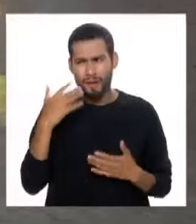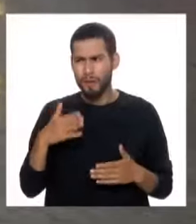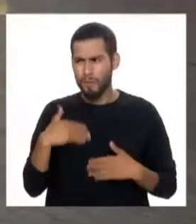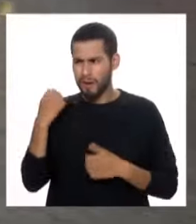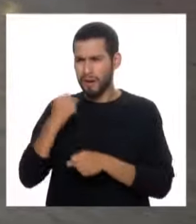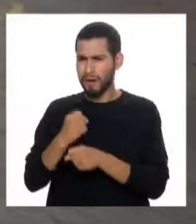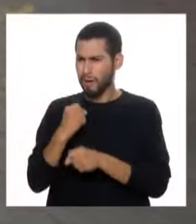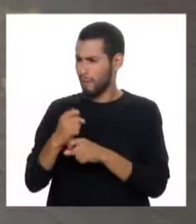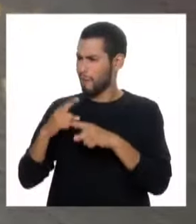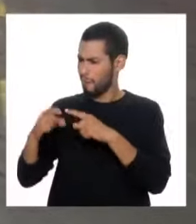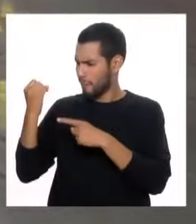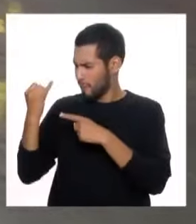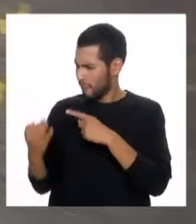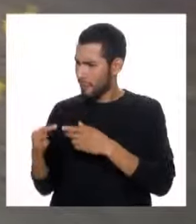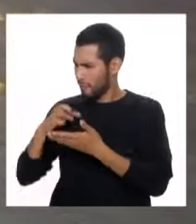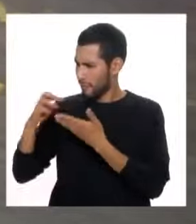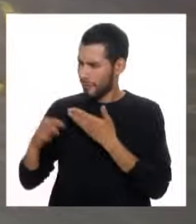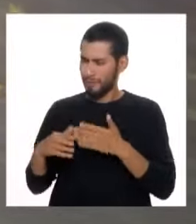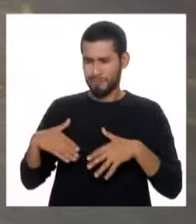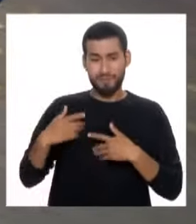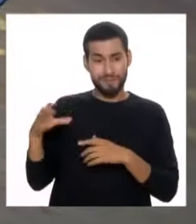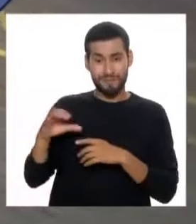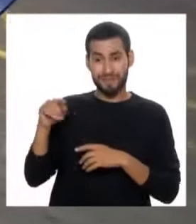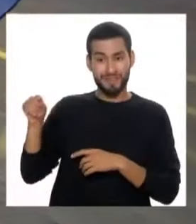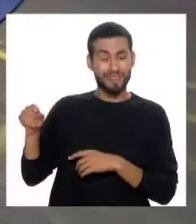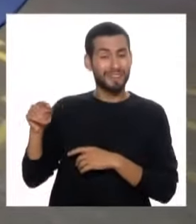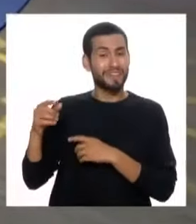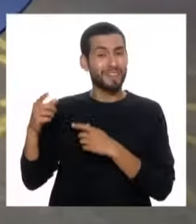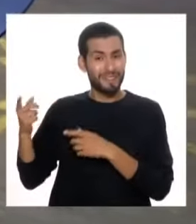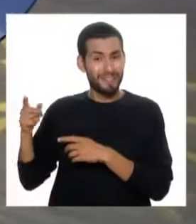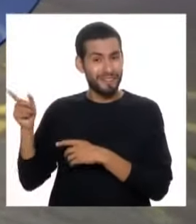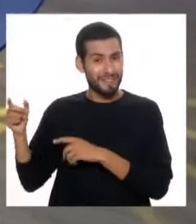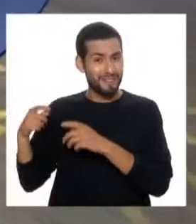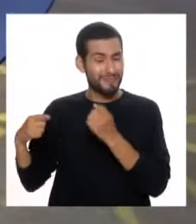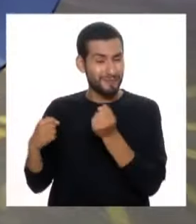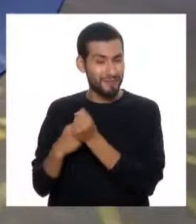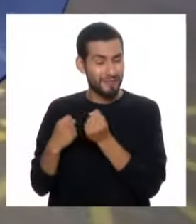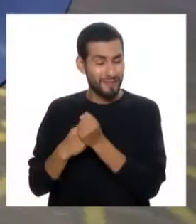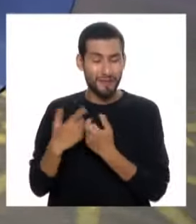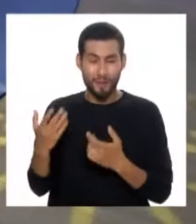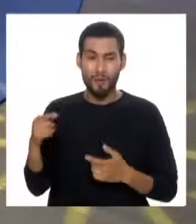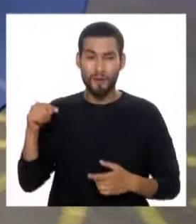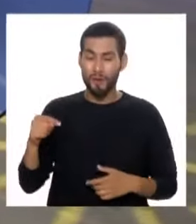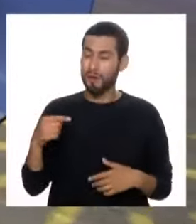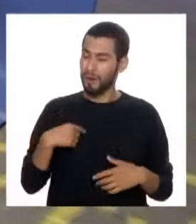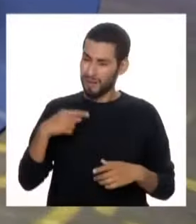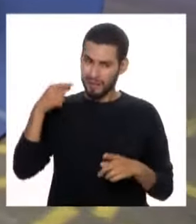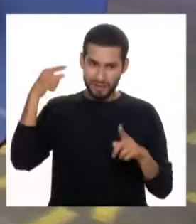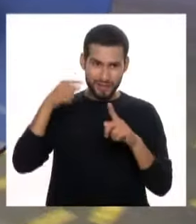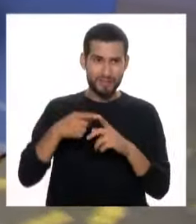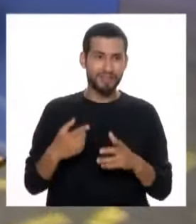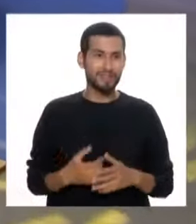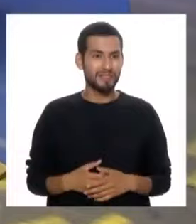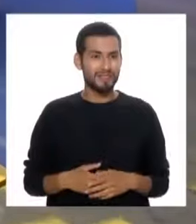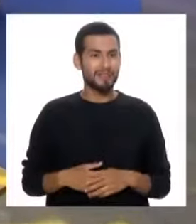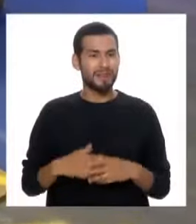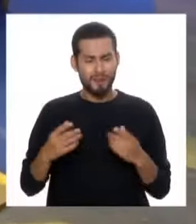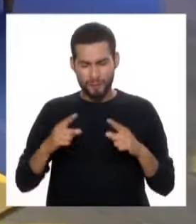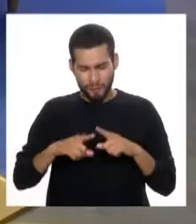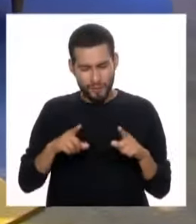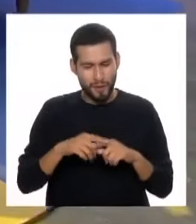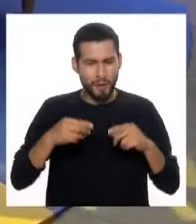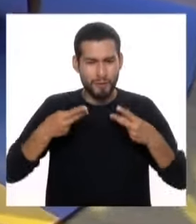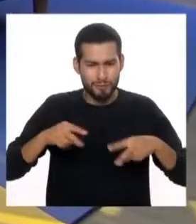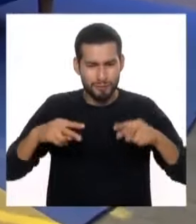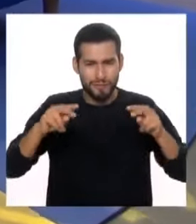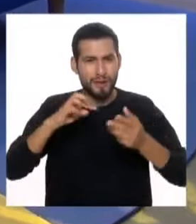trabajar con muchos proyectos así, tipo como lo que está haciendo la Toulouse que viene apoyando? Eso es, de eso se trata, que es que se multipliquen